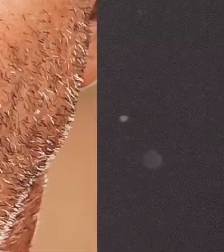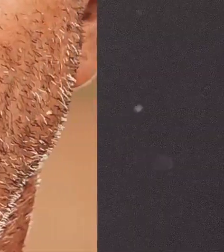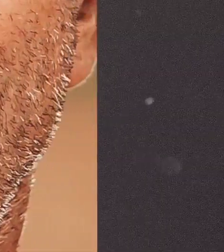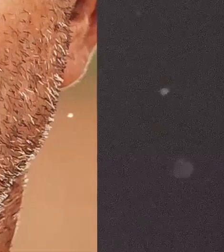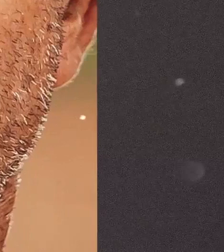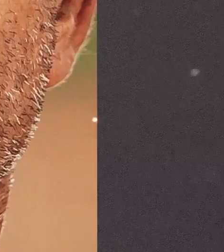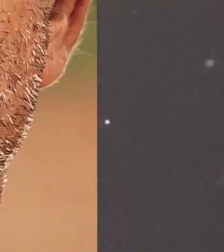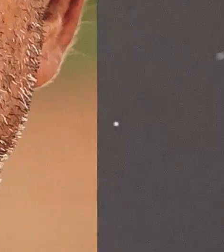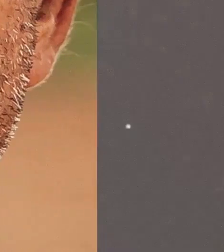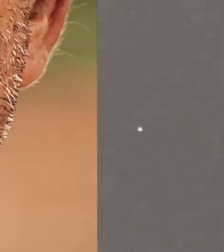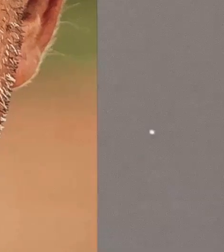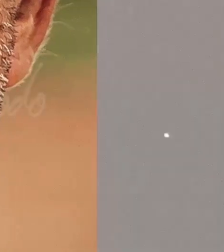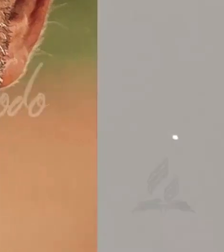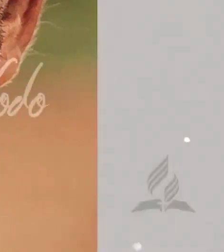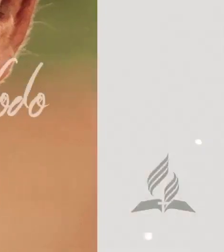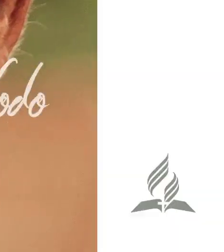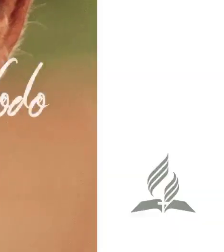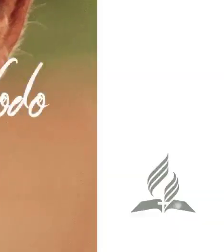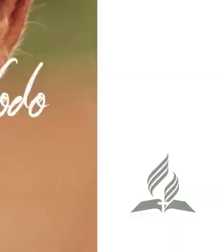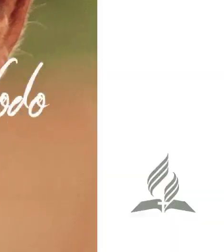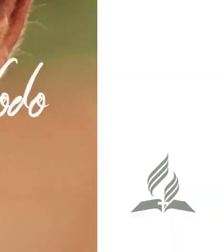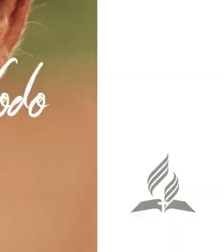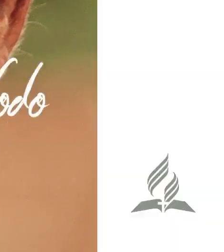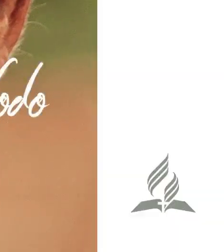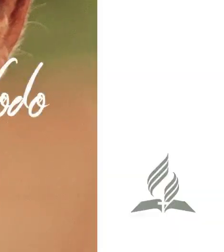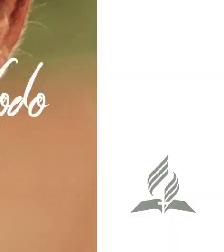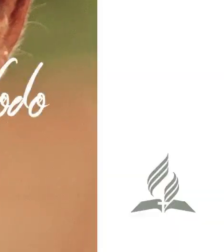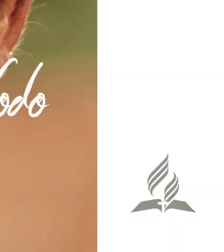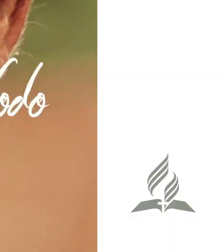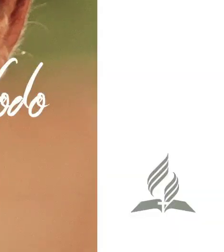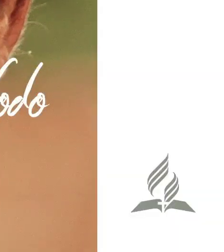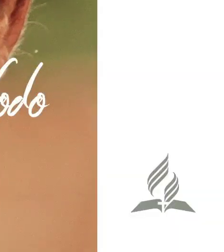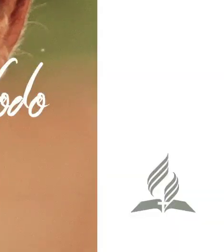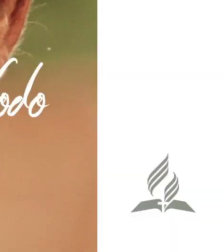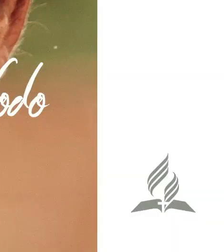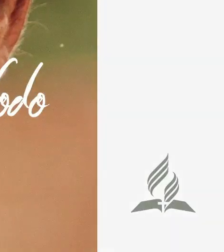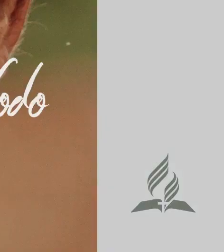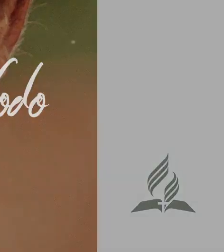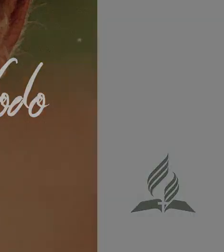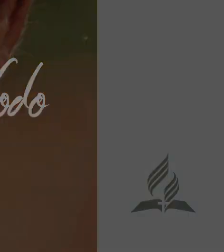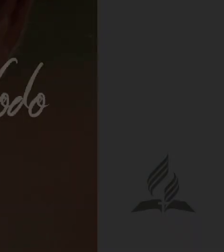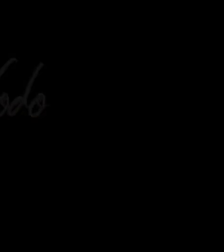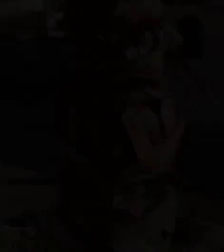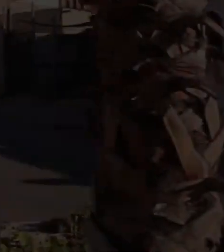Bad y Bed. Historia de hoy, la palmera y el lodo.